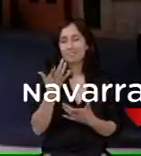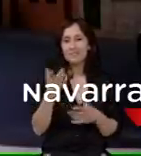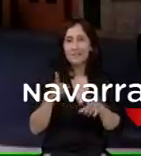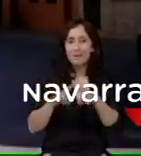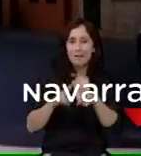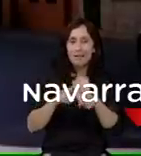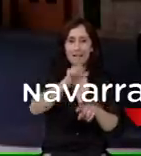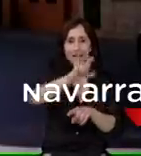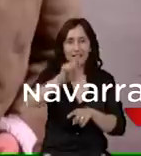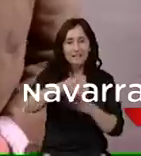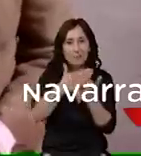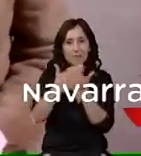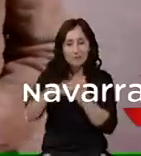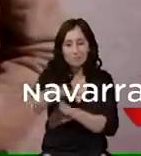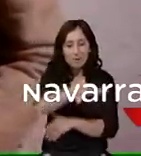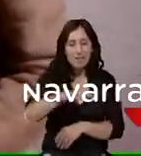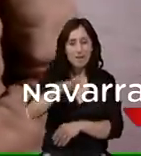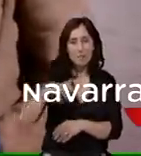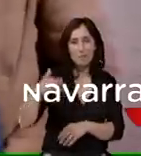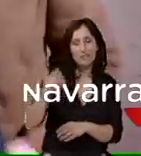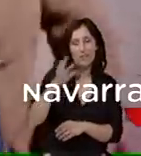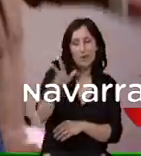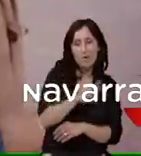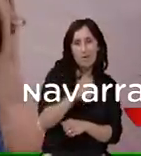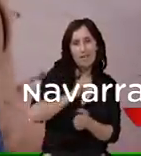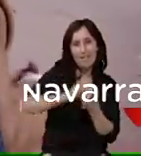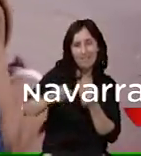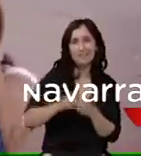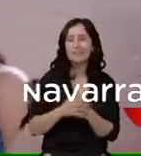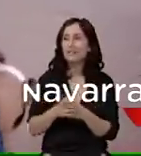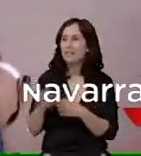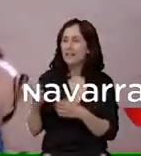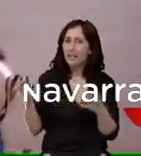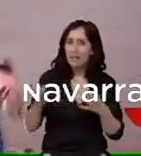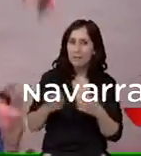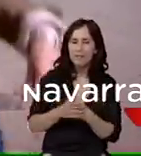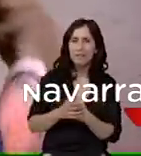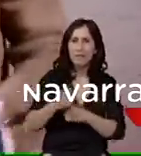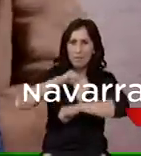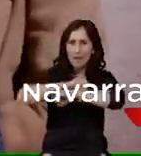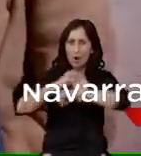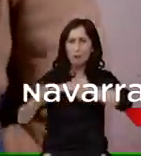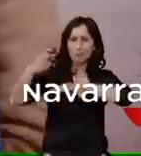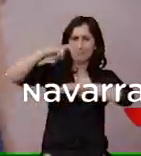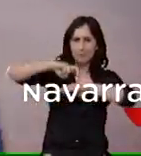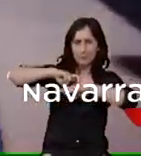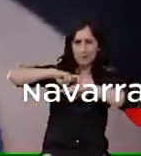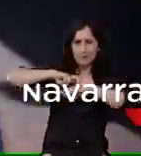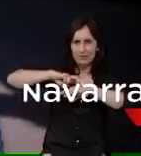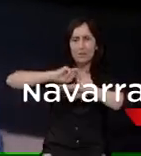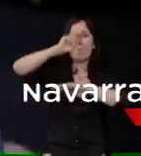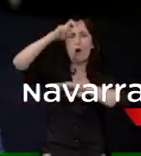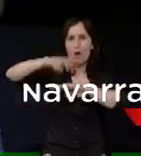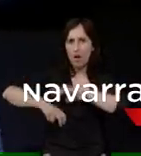a todos los que hay por la plaza. Y para ello, os tenéis que subir hasta los balcones, ¿no? Sí. Y